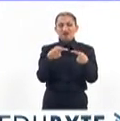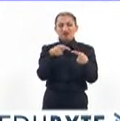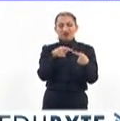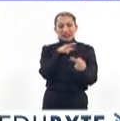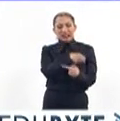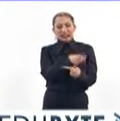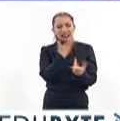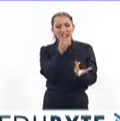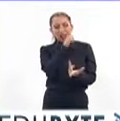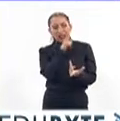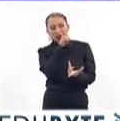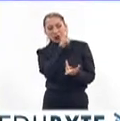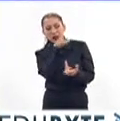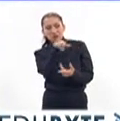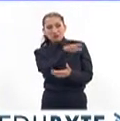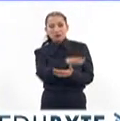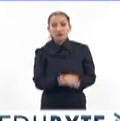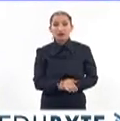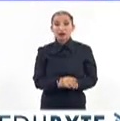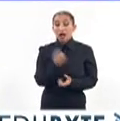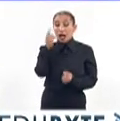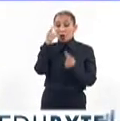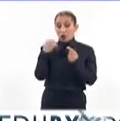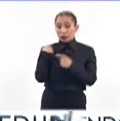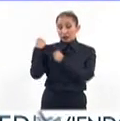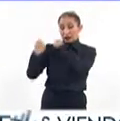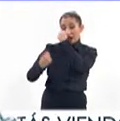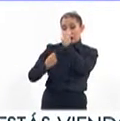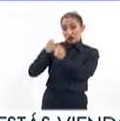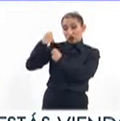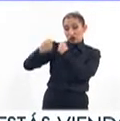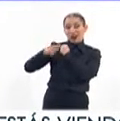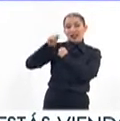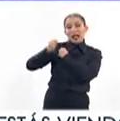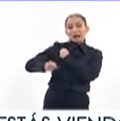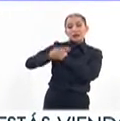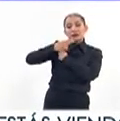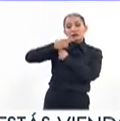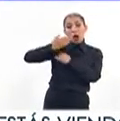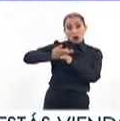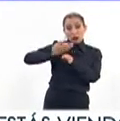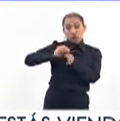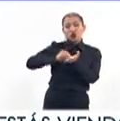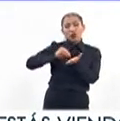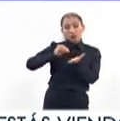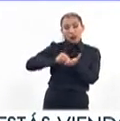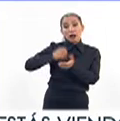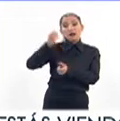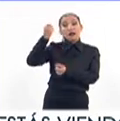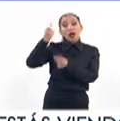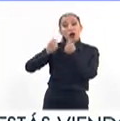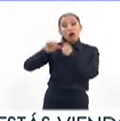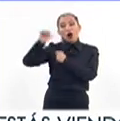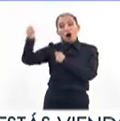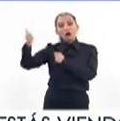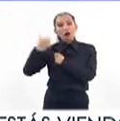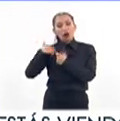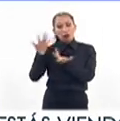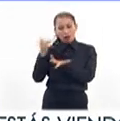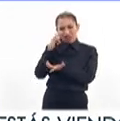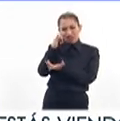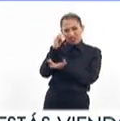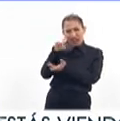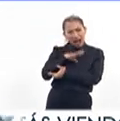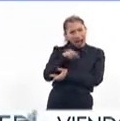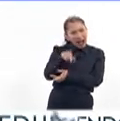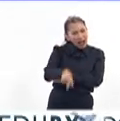el lenguaje es mucho. Algunas de estas tradiciones se tratan de mantener hasta el día de hoy, e incluso otras están